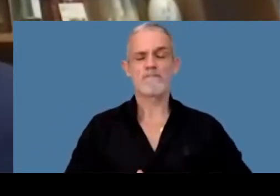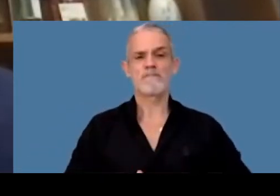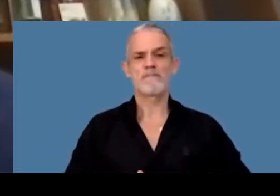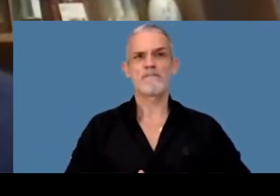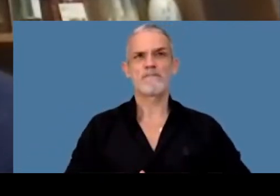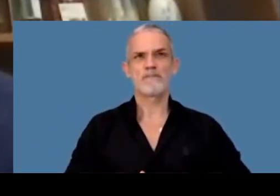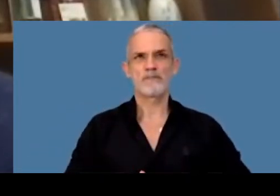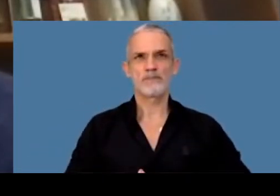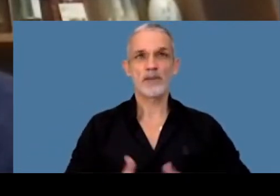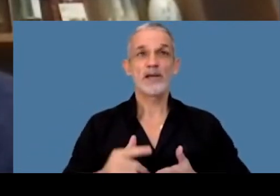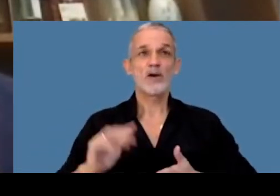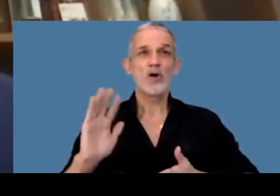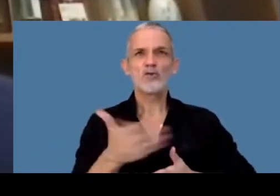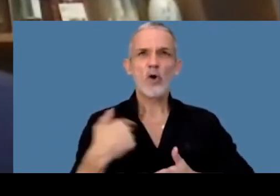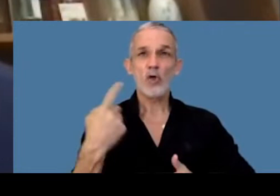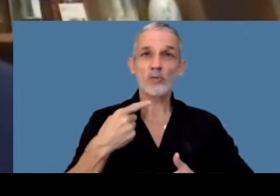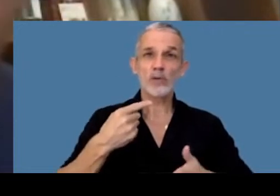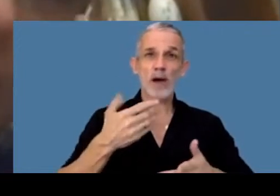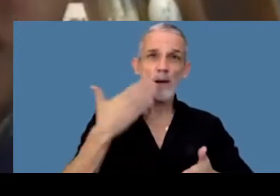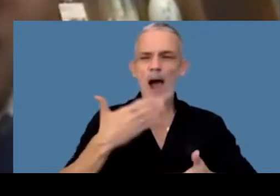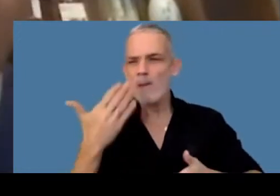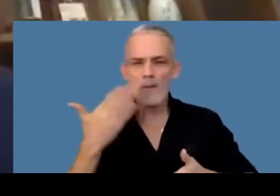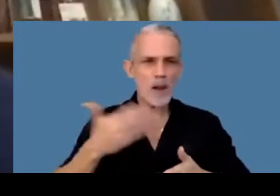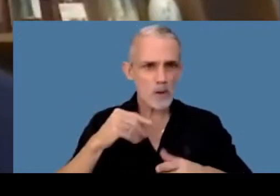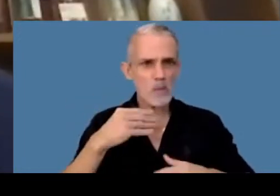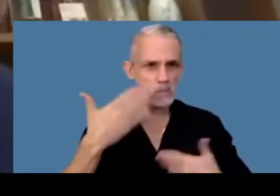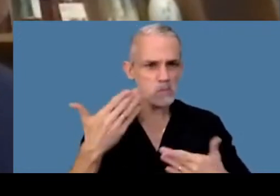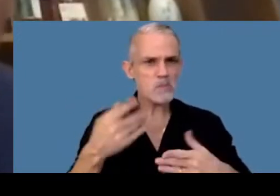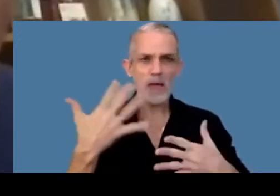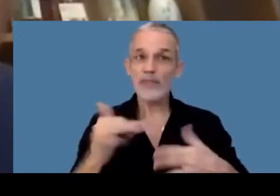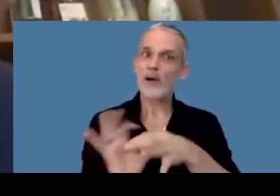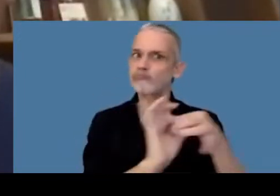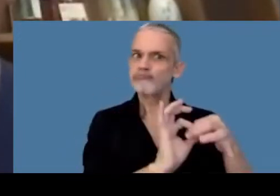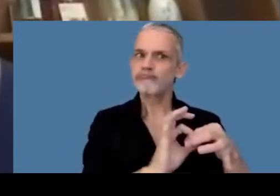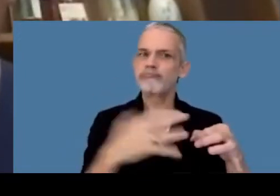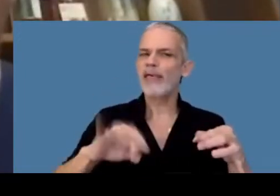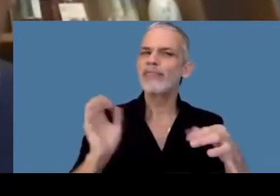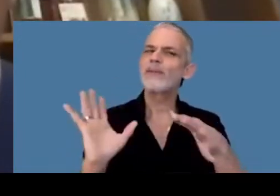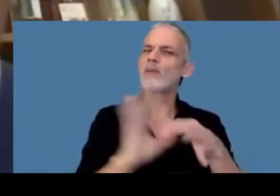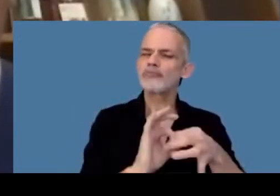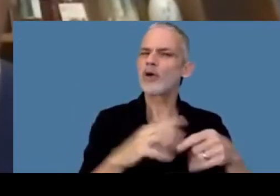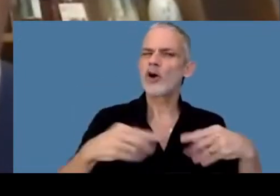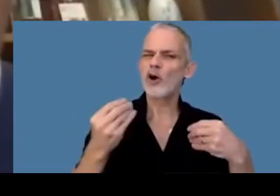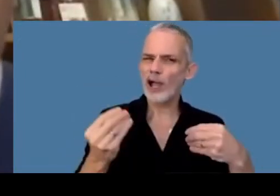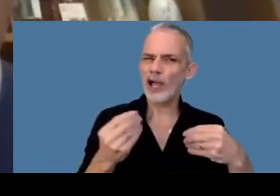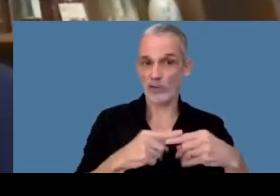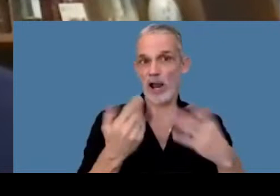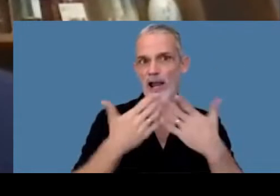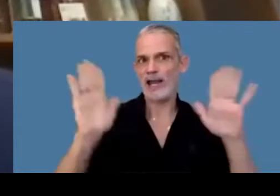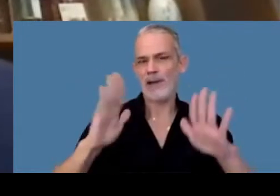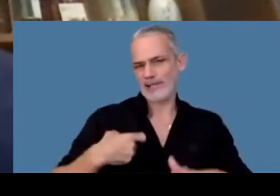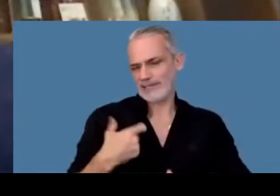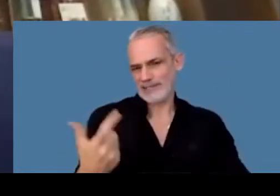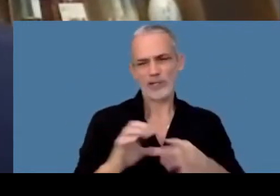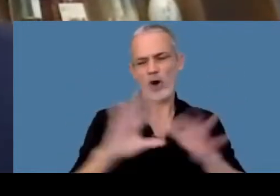Y todo lo que estamos hablando está en línea o debe estar en línea con la libertad sindical.